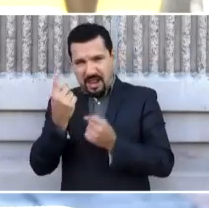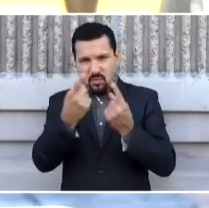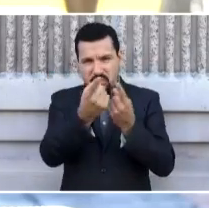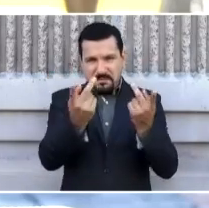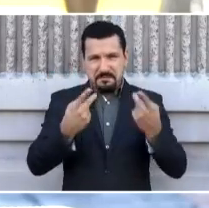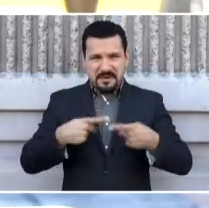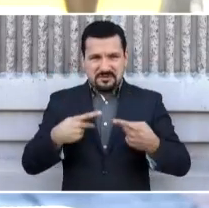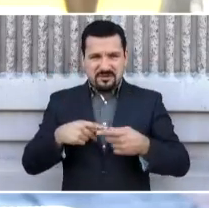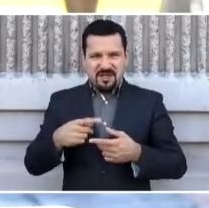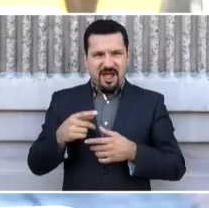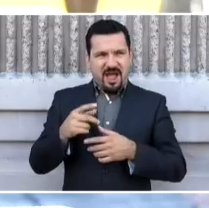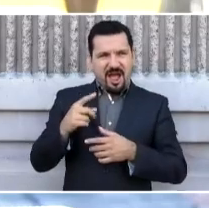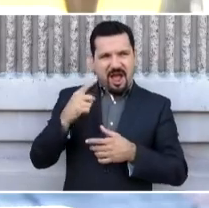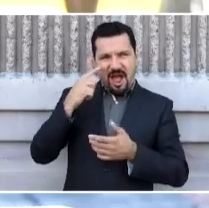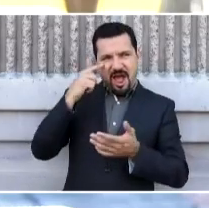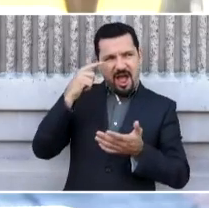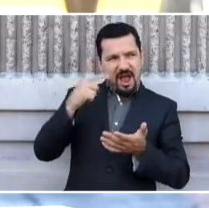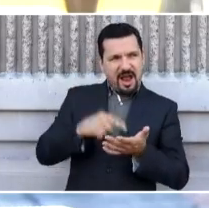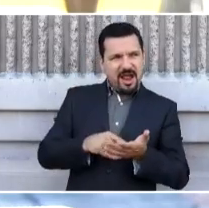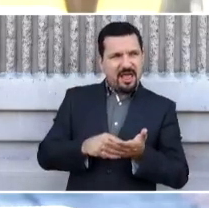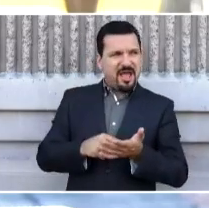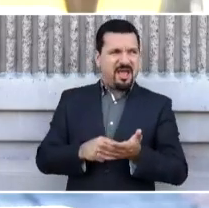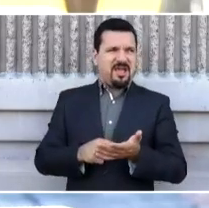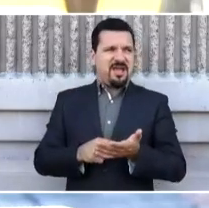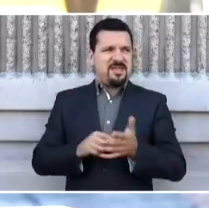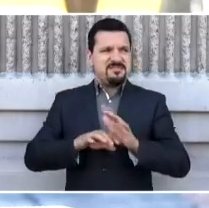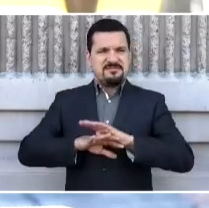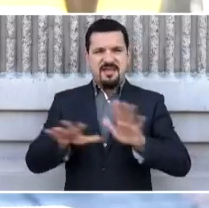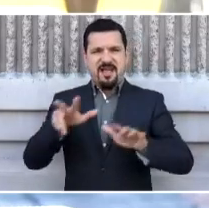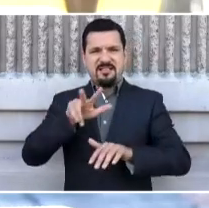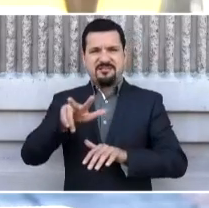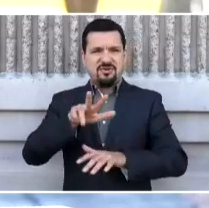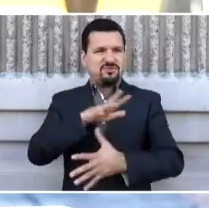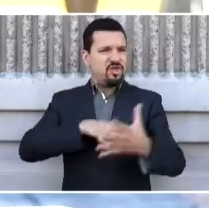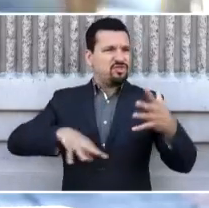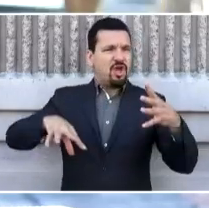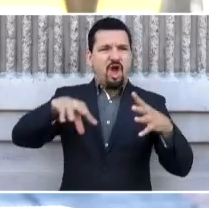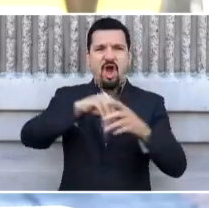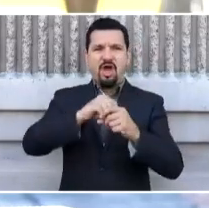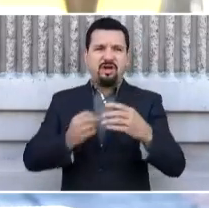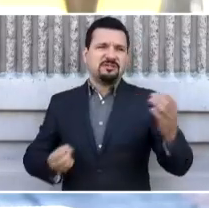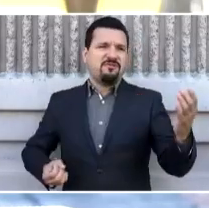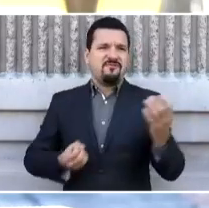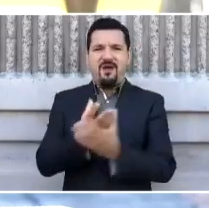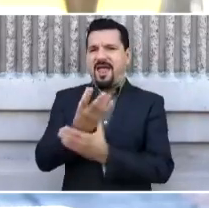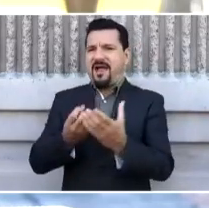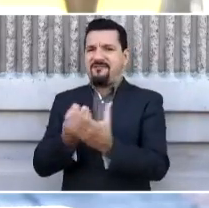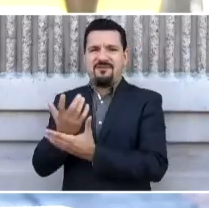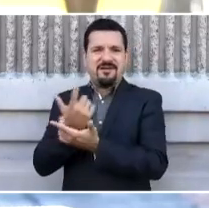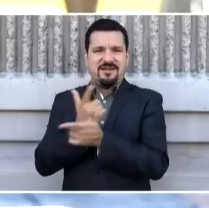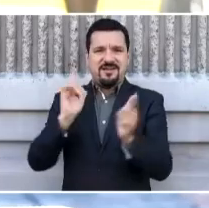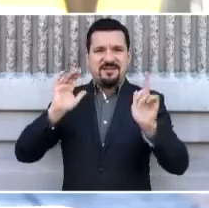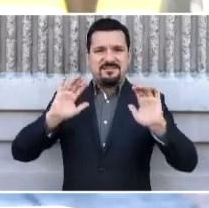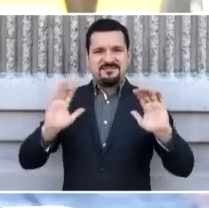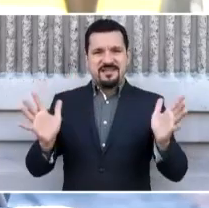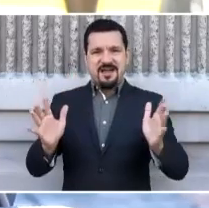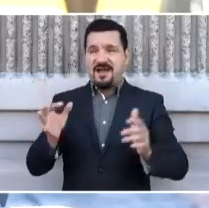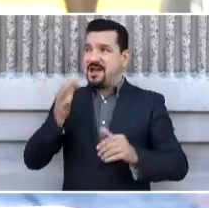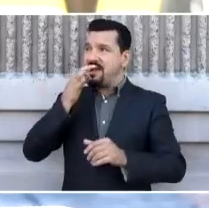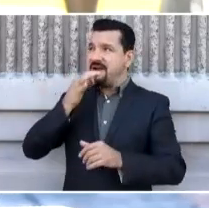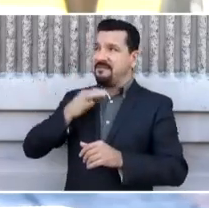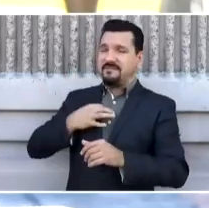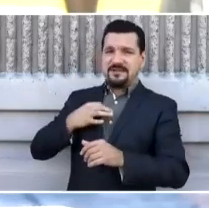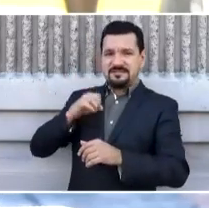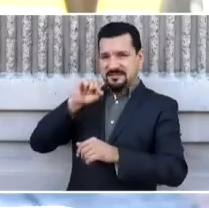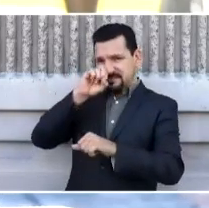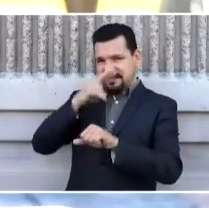una percepción de que vamos a salir todos, en cuanto se haga la indicación por